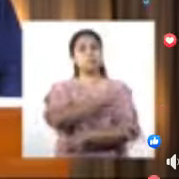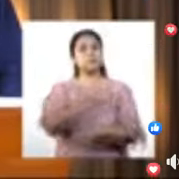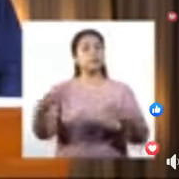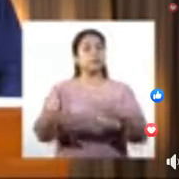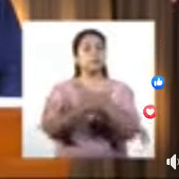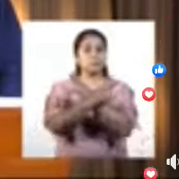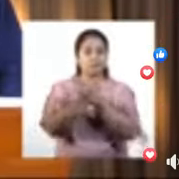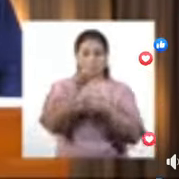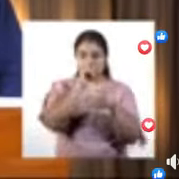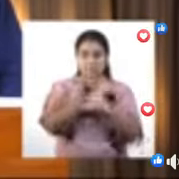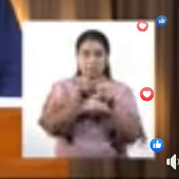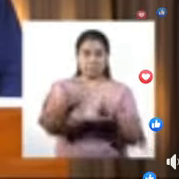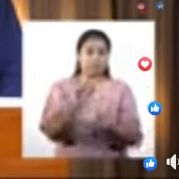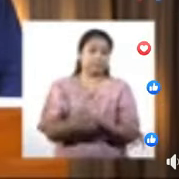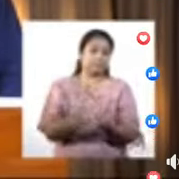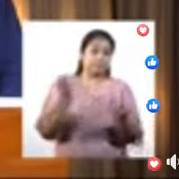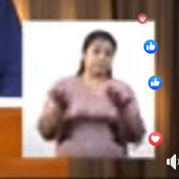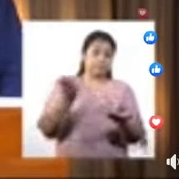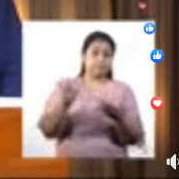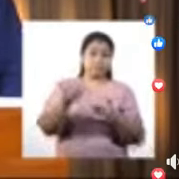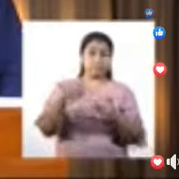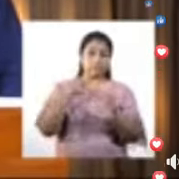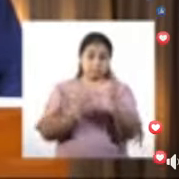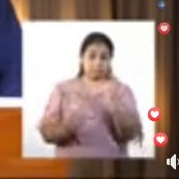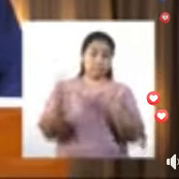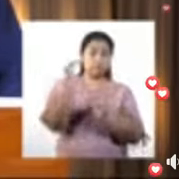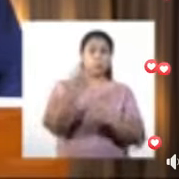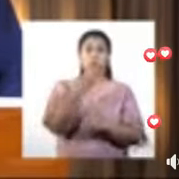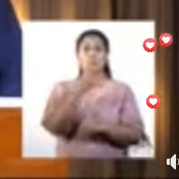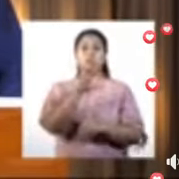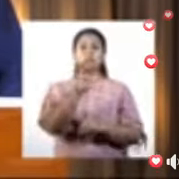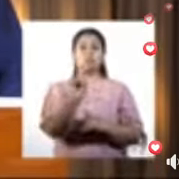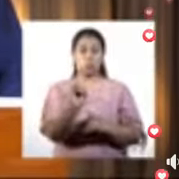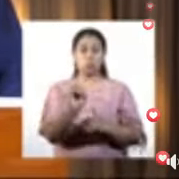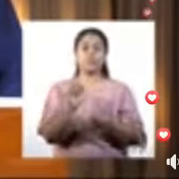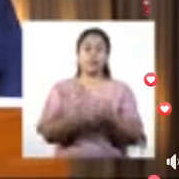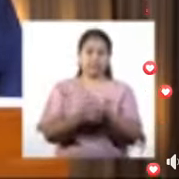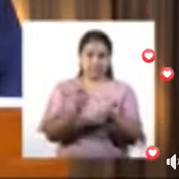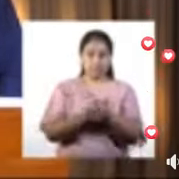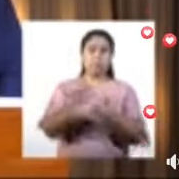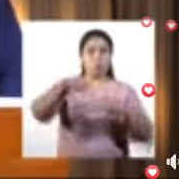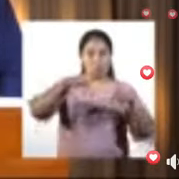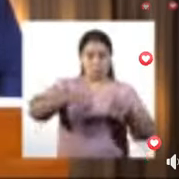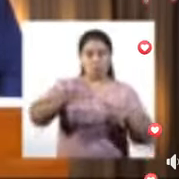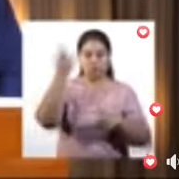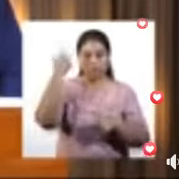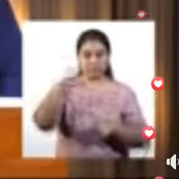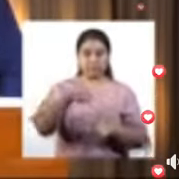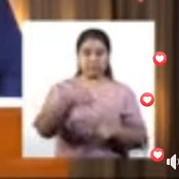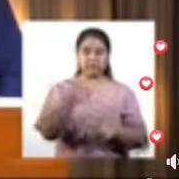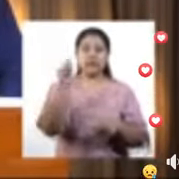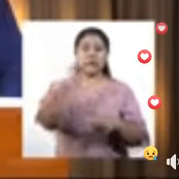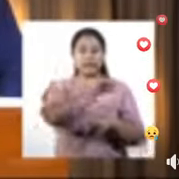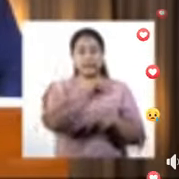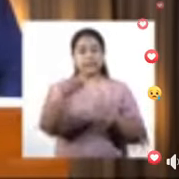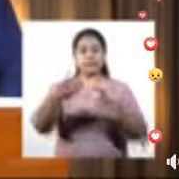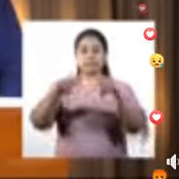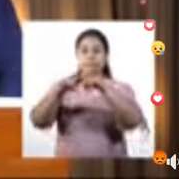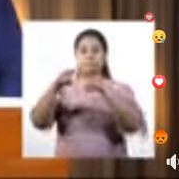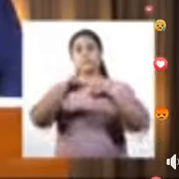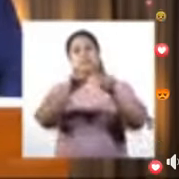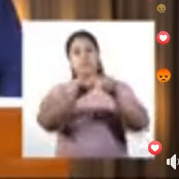Industria, con lo que esperamos poder superar la cifra de las 450 pruebas el día de hoy en esos